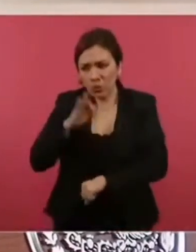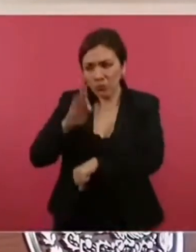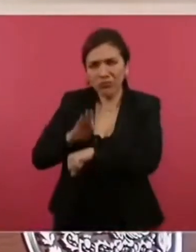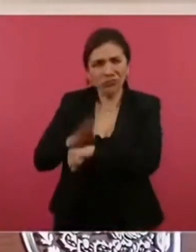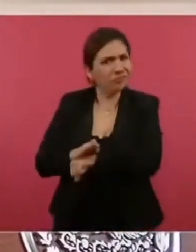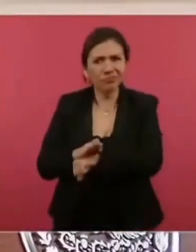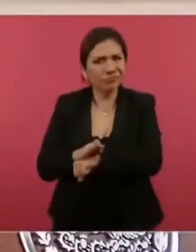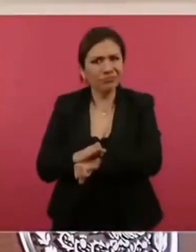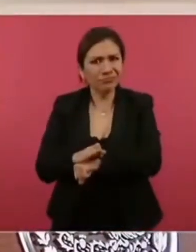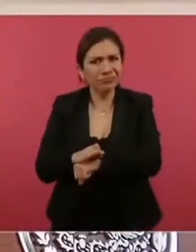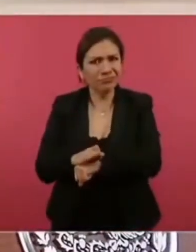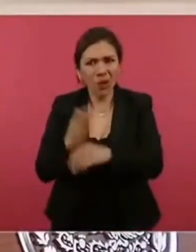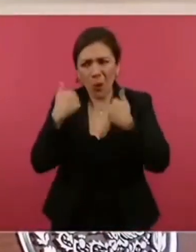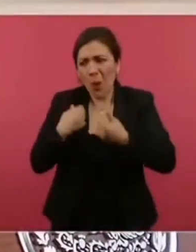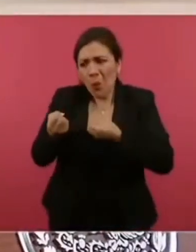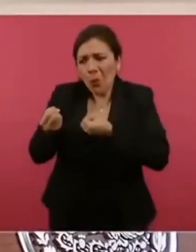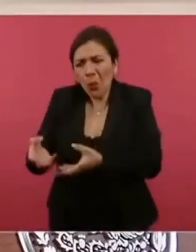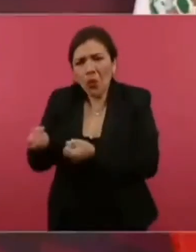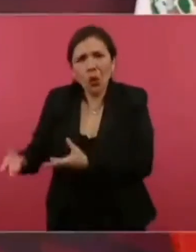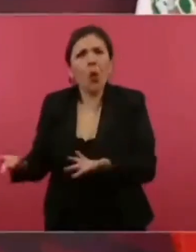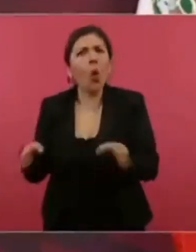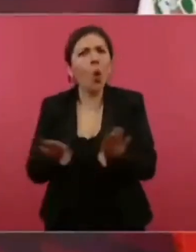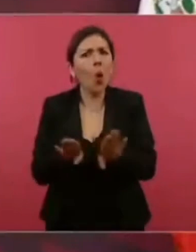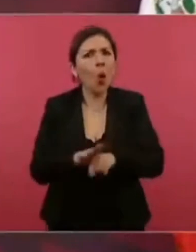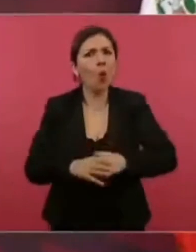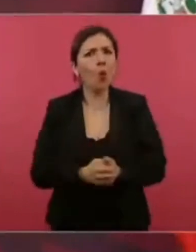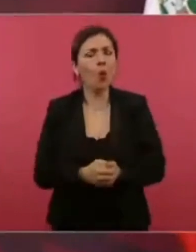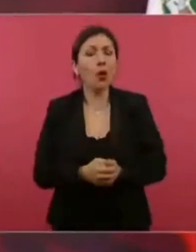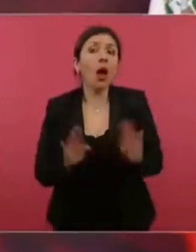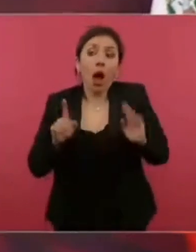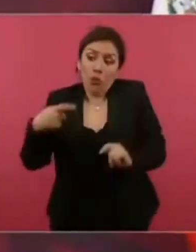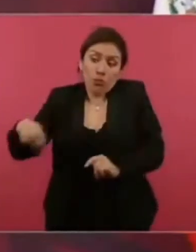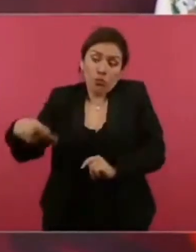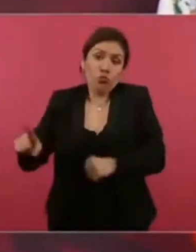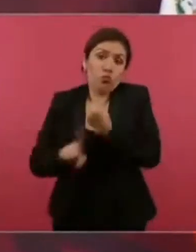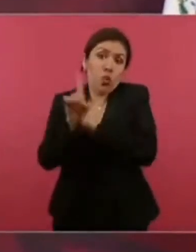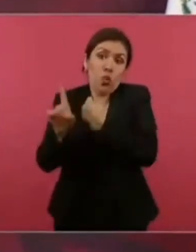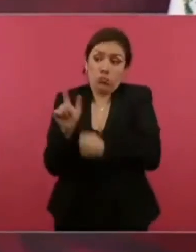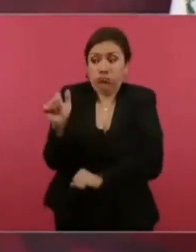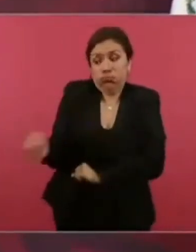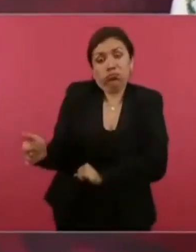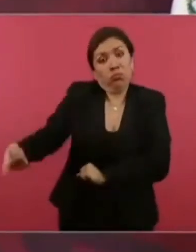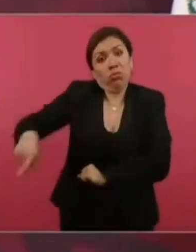Y no hay pescado. Pues que vea cómo le hace.